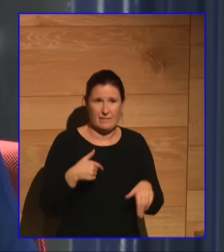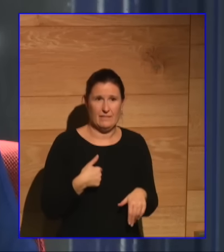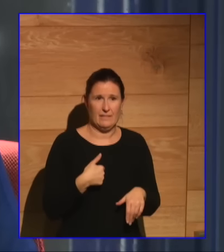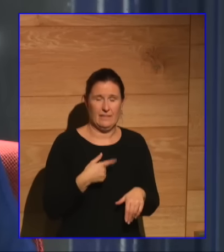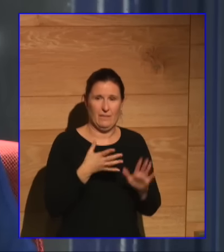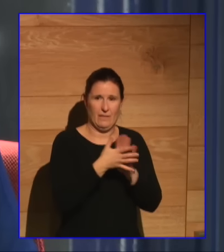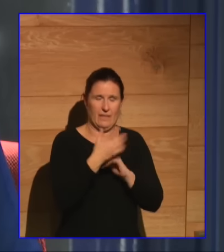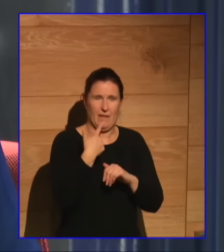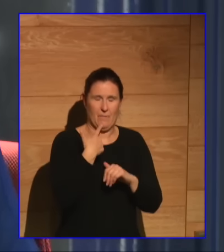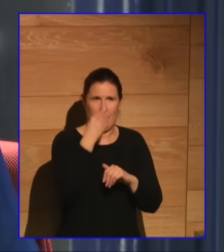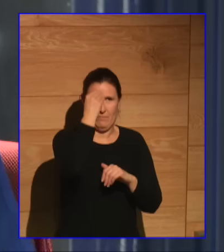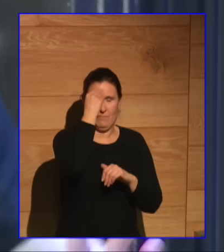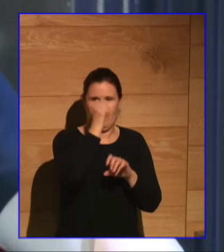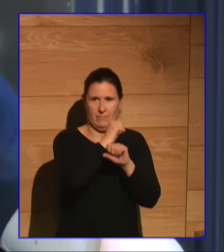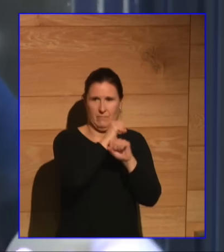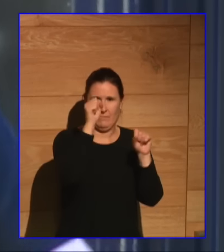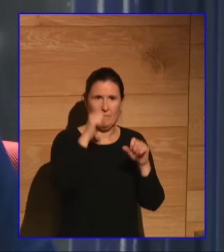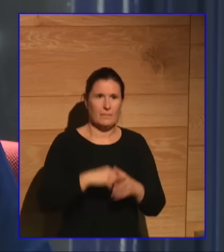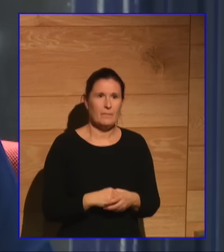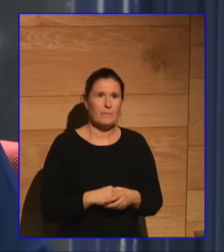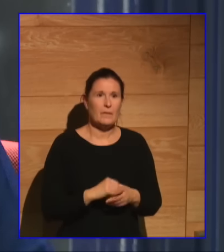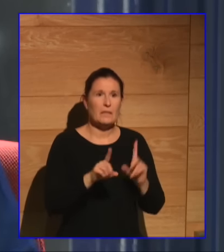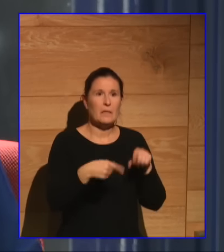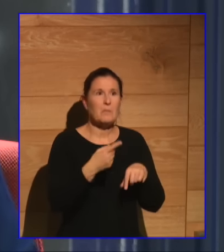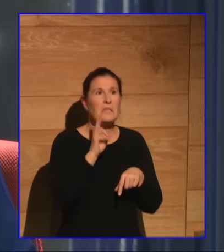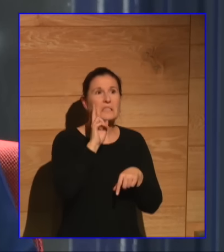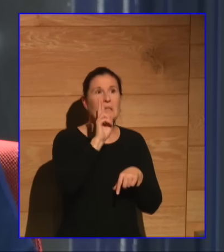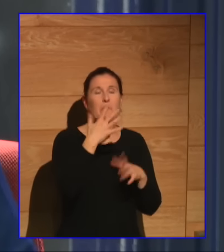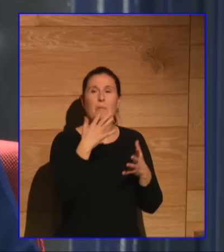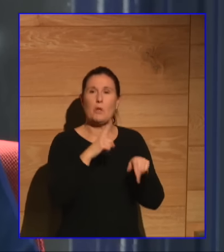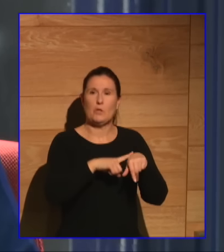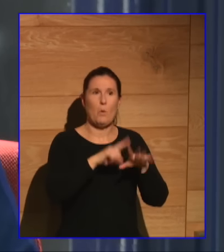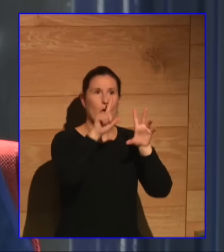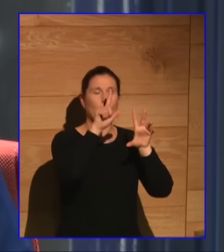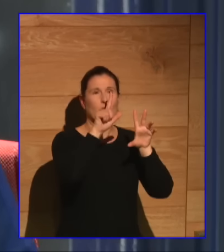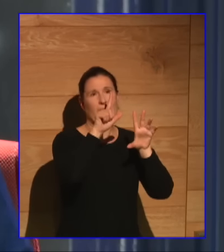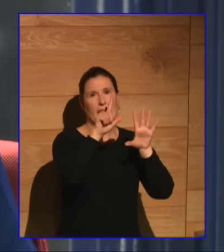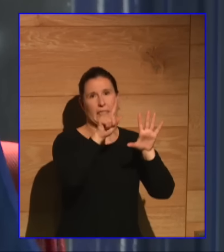salto cuántico en el CGI. Y luego aparecen solo durante 6 minutos y medio, o sea,